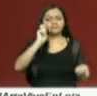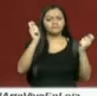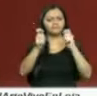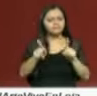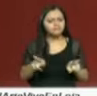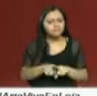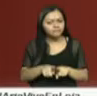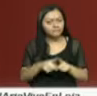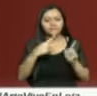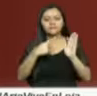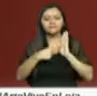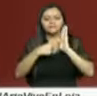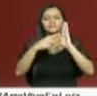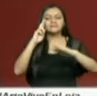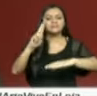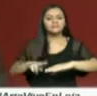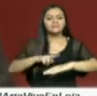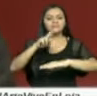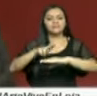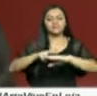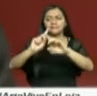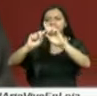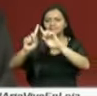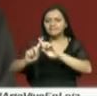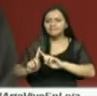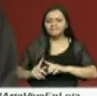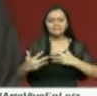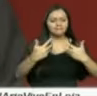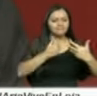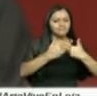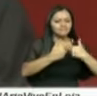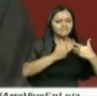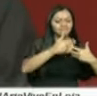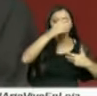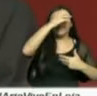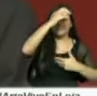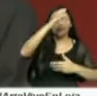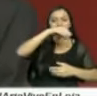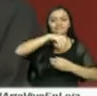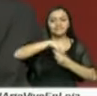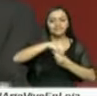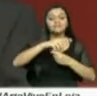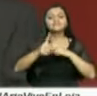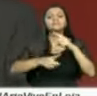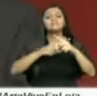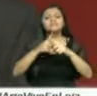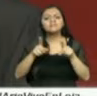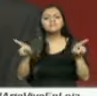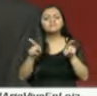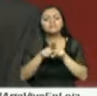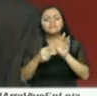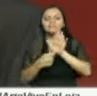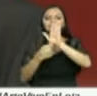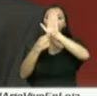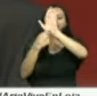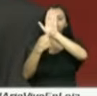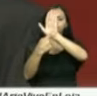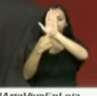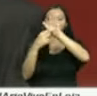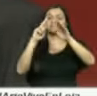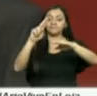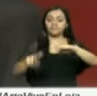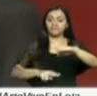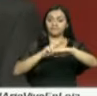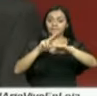solo en un referente nacional de distintas expresiones culturales, sino en un referente regional de las